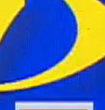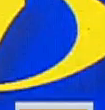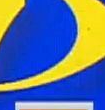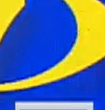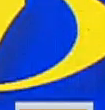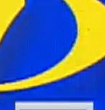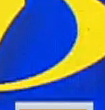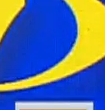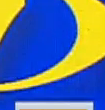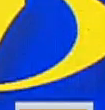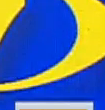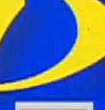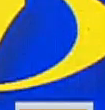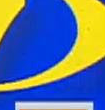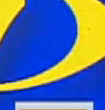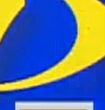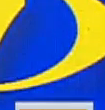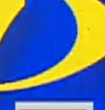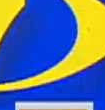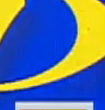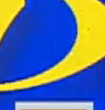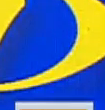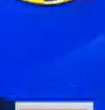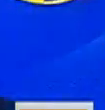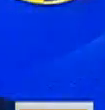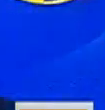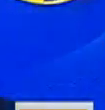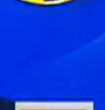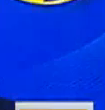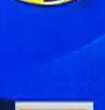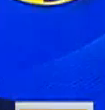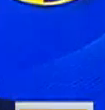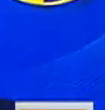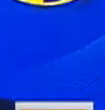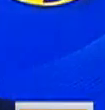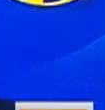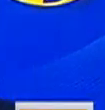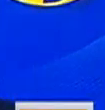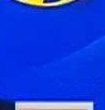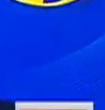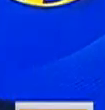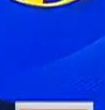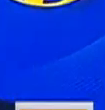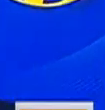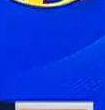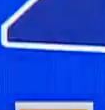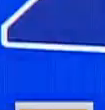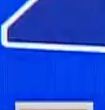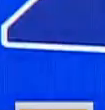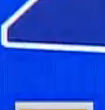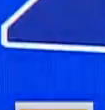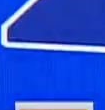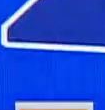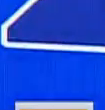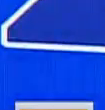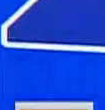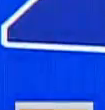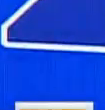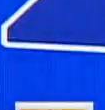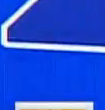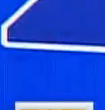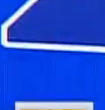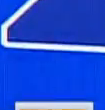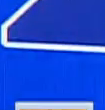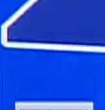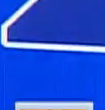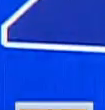bueno, hoy me acompaña el magistrado Gabriel Aguilera, vocal 4 del Tribunal Supremo Electoral, a que le damos la bienvenida a TN23. Bienvenido, magistrado. Muchísimas gracias por el espacio, por la disponibilidad y por